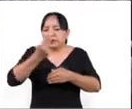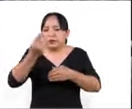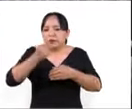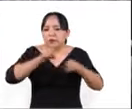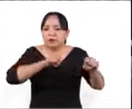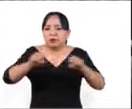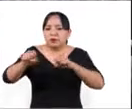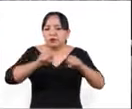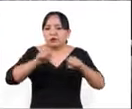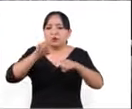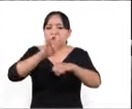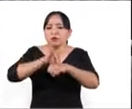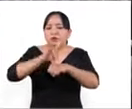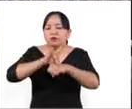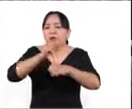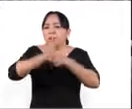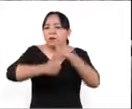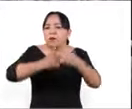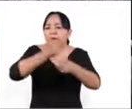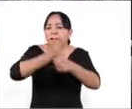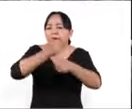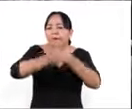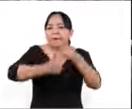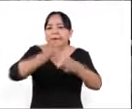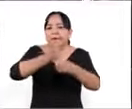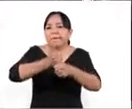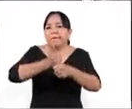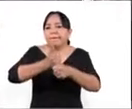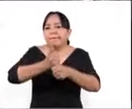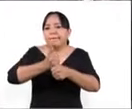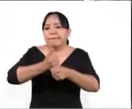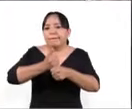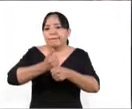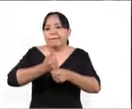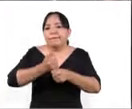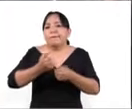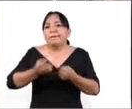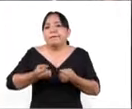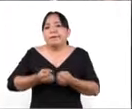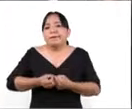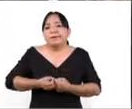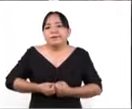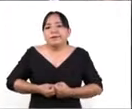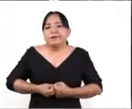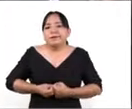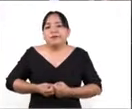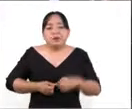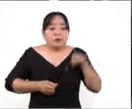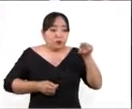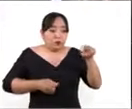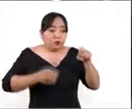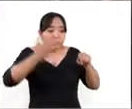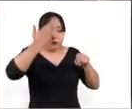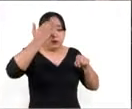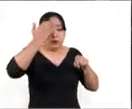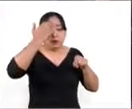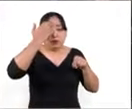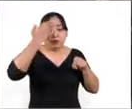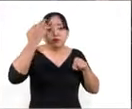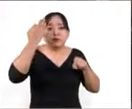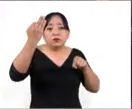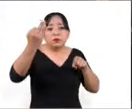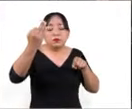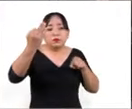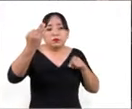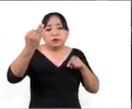manera anual. Sí. Jesús, tú conoces todo el tema de cuánto tiempo tarda, en dónde está la alerta, y también